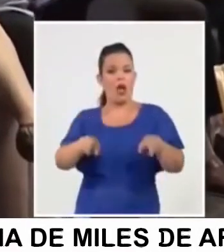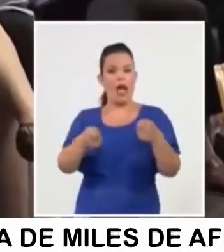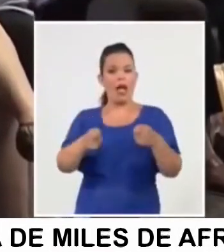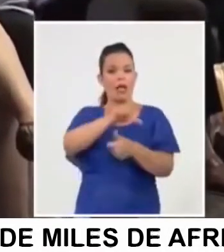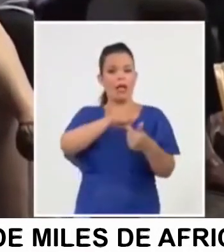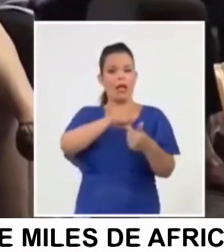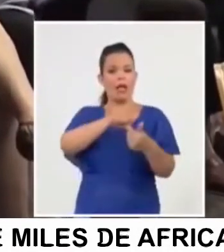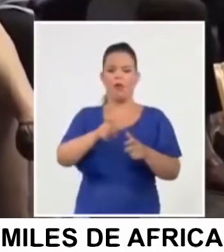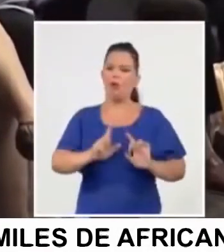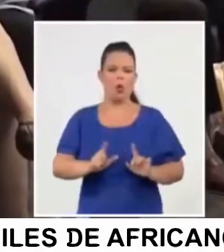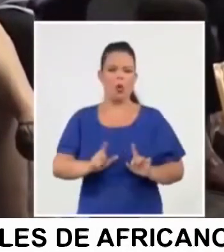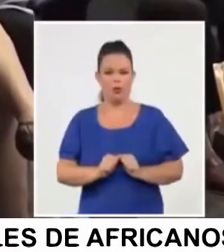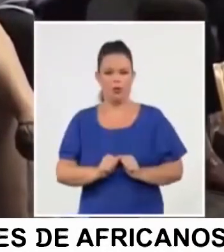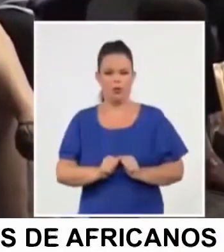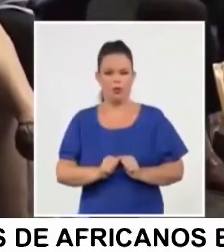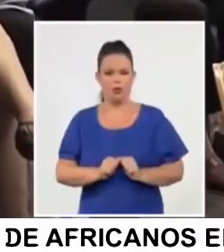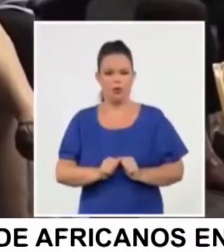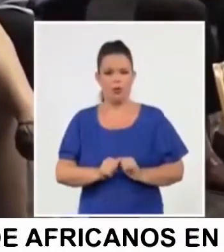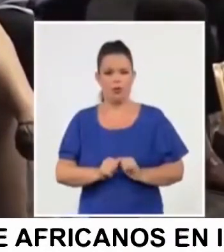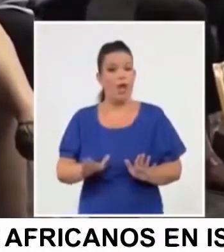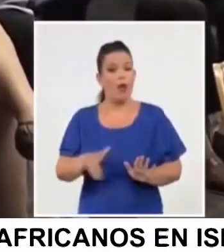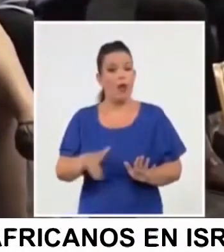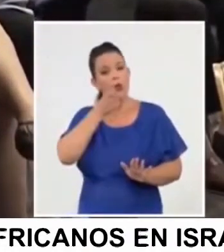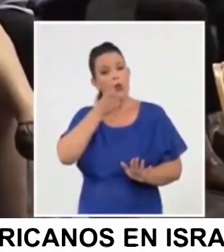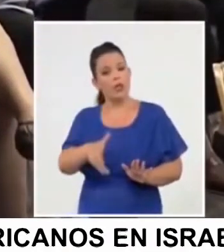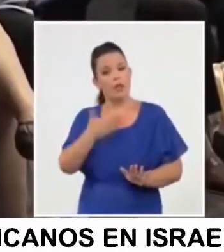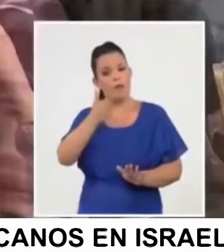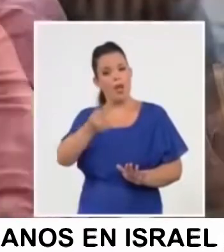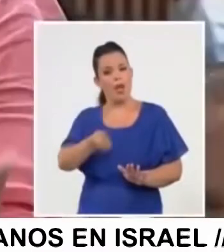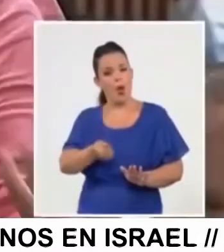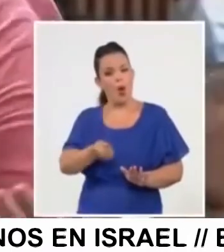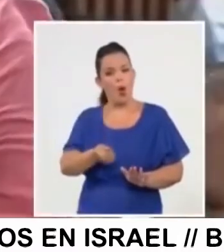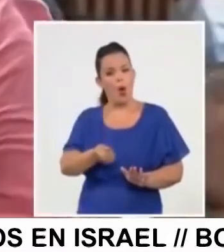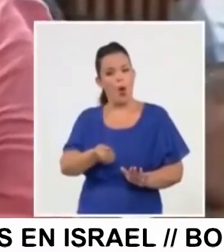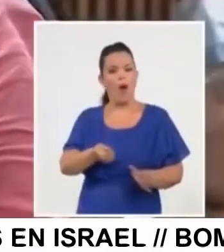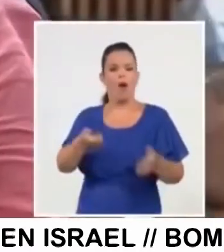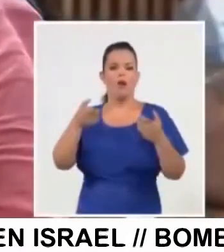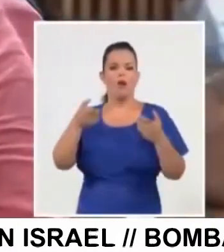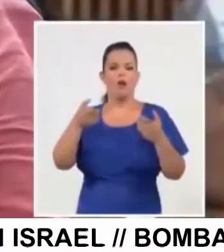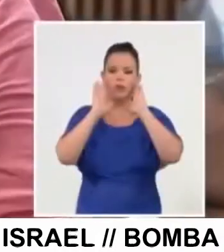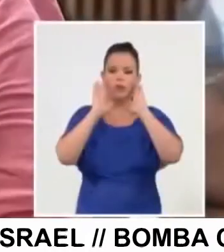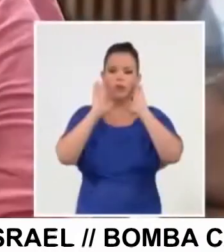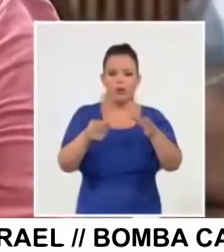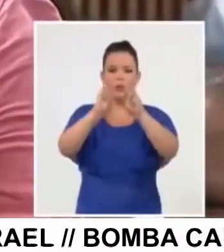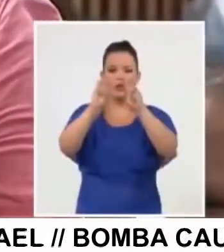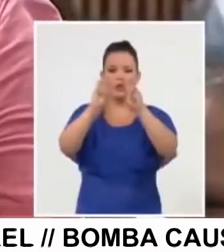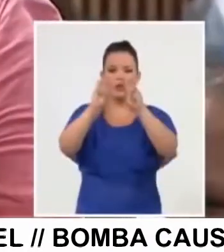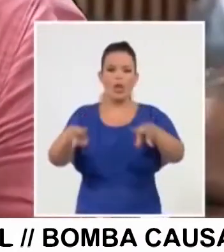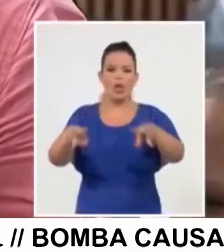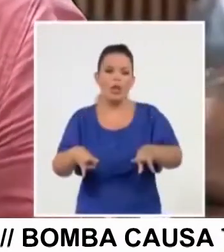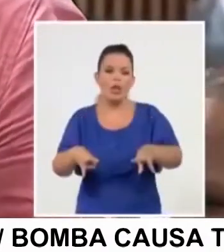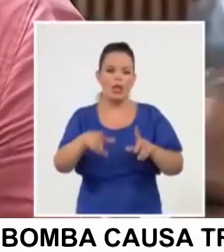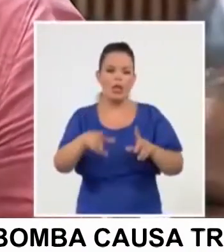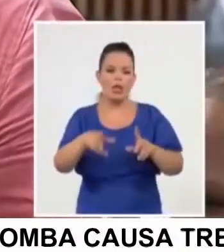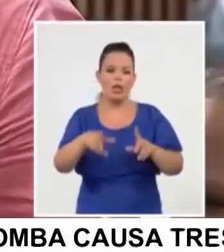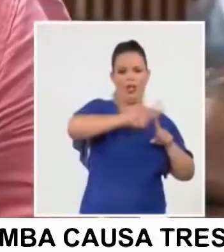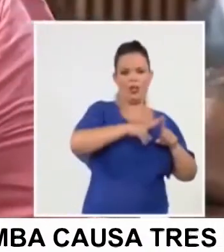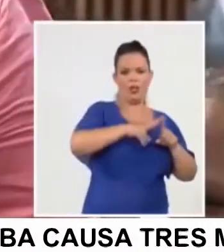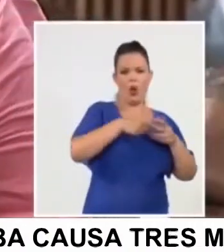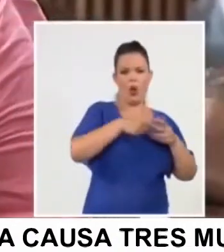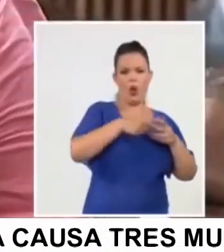cubana, no actúa a tiempo en los formatos coherentes con estos tiempos y